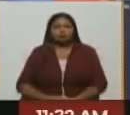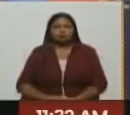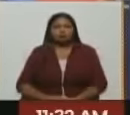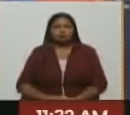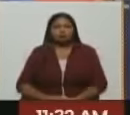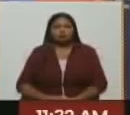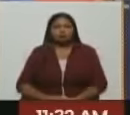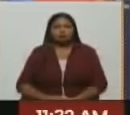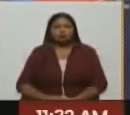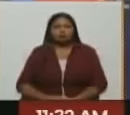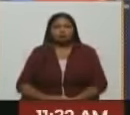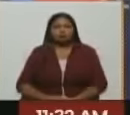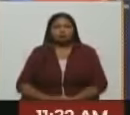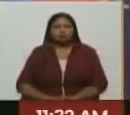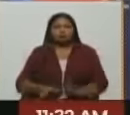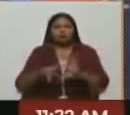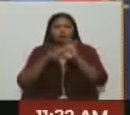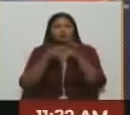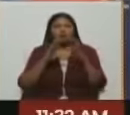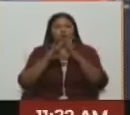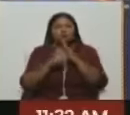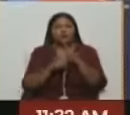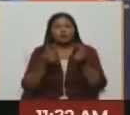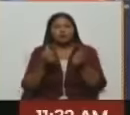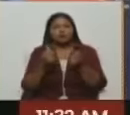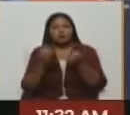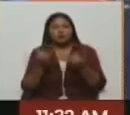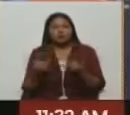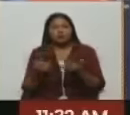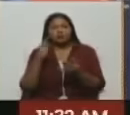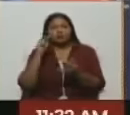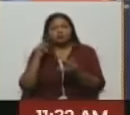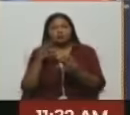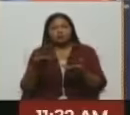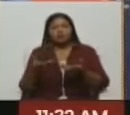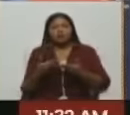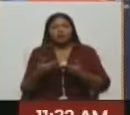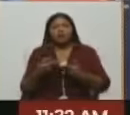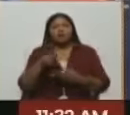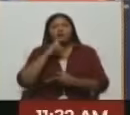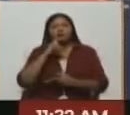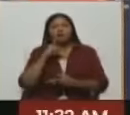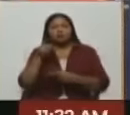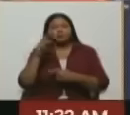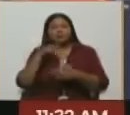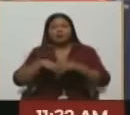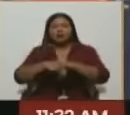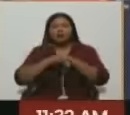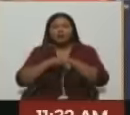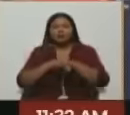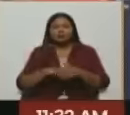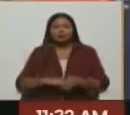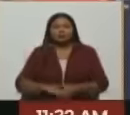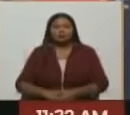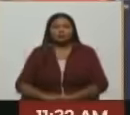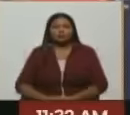se confabuló para que nos robaran el dinero, para que no nos entregaran el oro que tienen allá en Inglaterra.